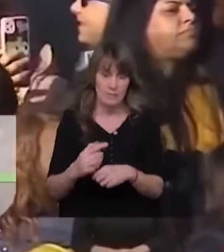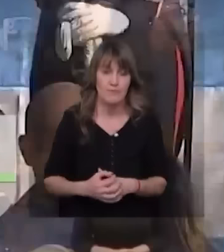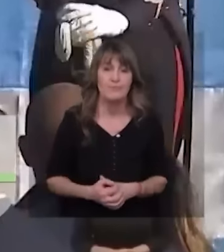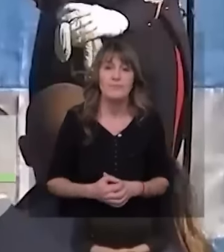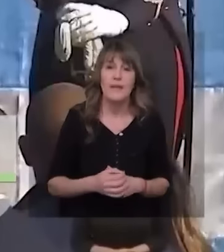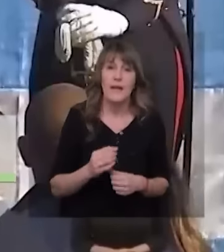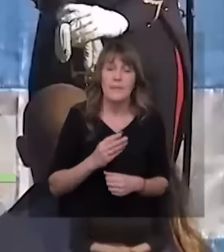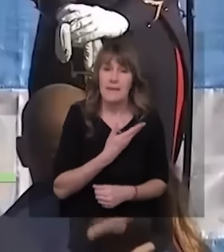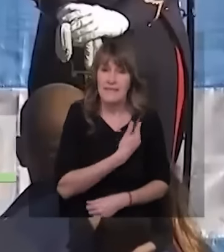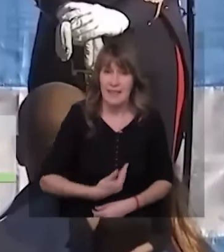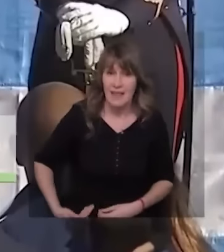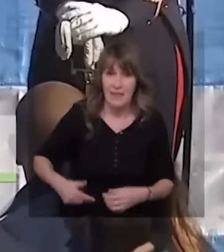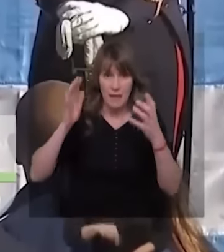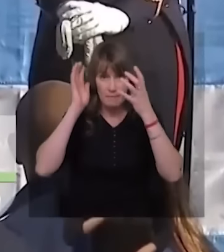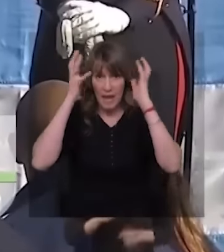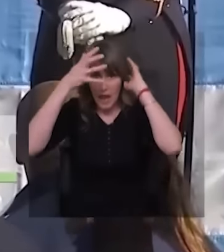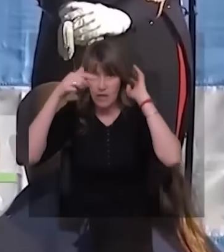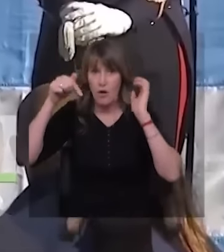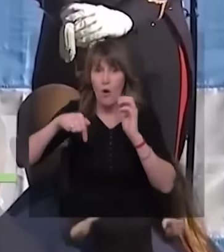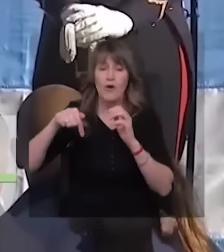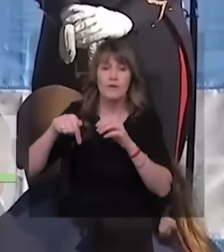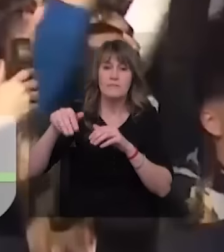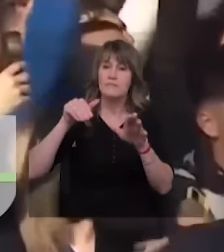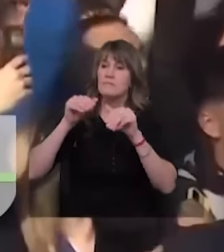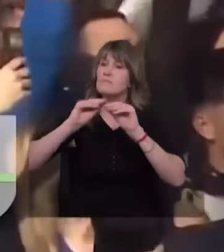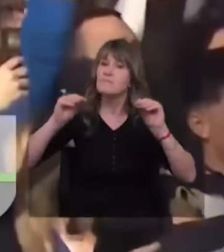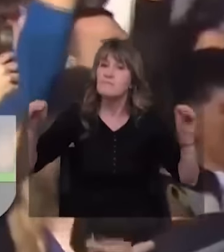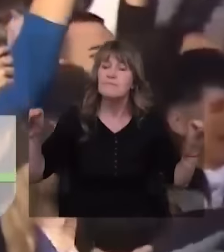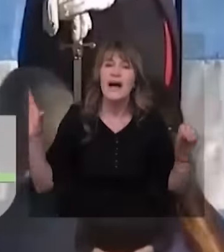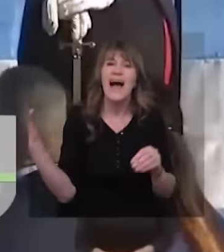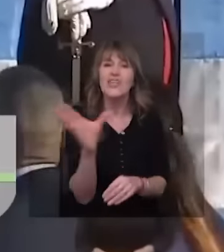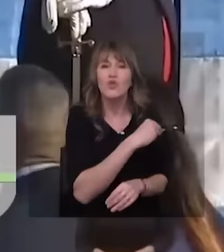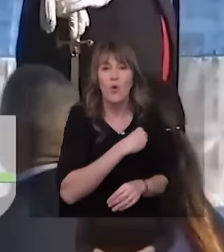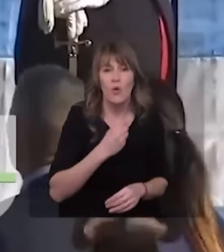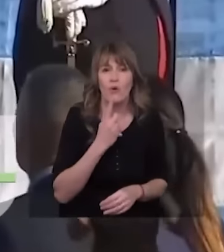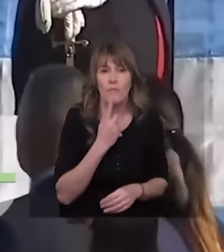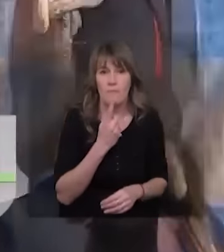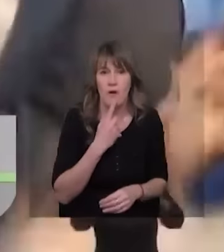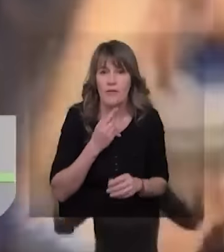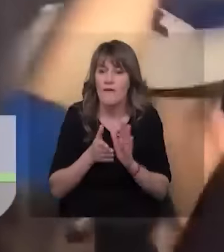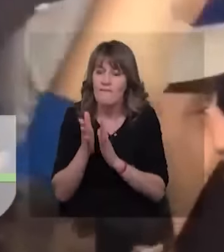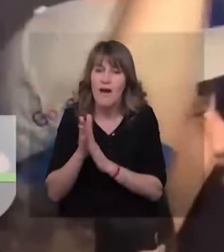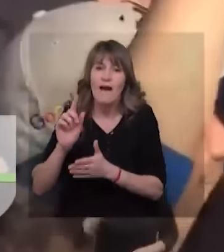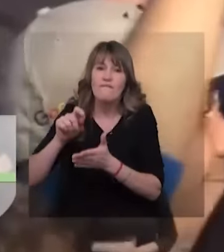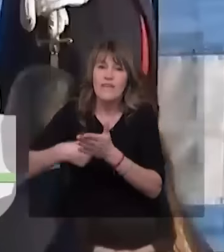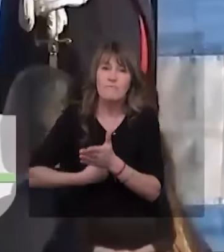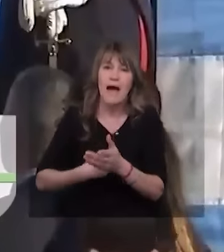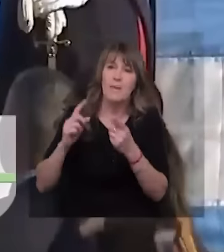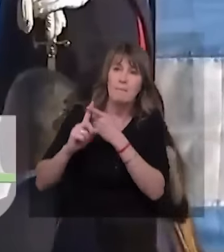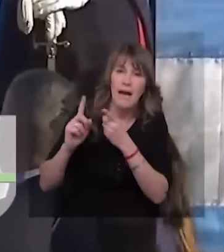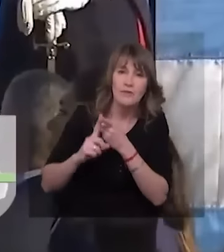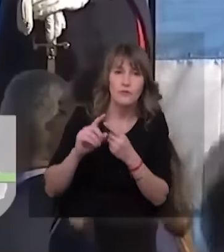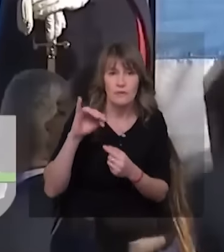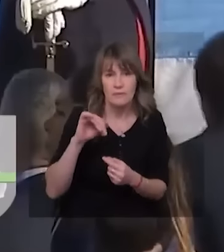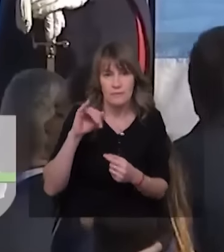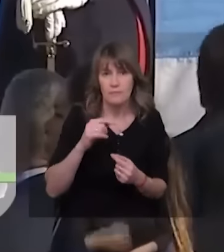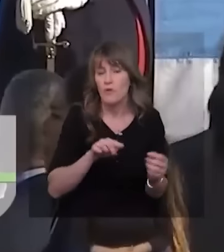argentino Javier Miley lanzó hoy un llamado sin precedentes a toda la dirigencia política del país para que firme el llamado pacto de mayo en la celebración del